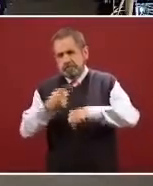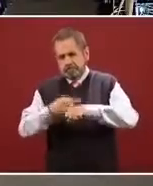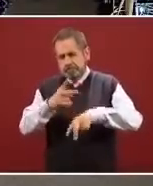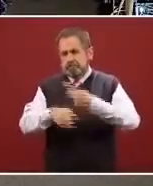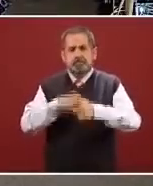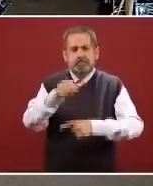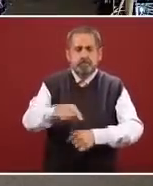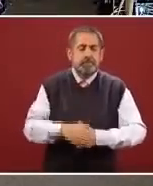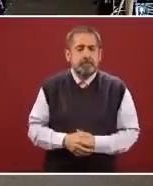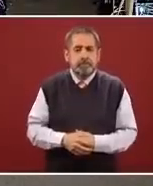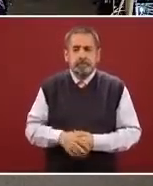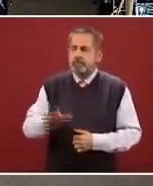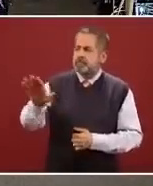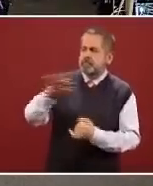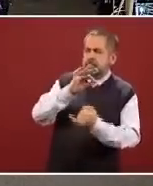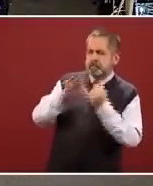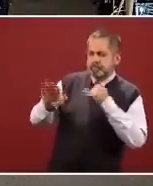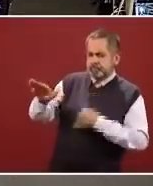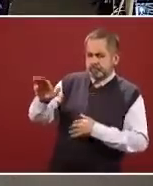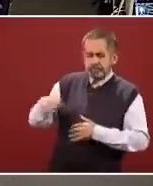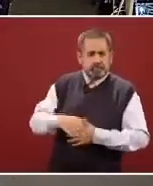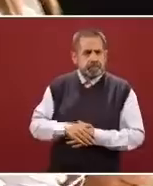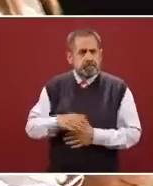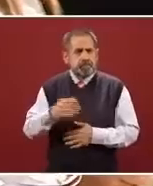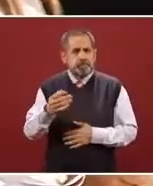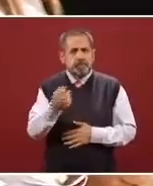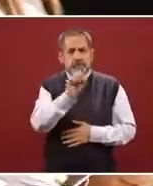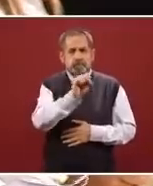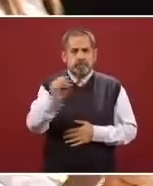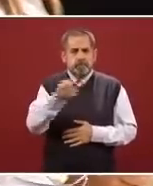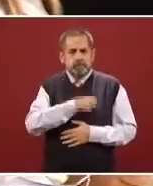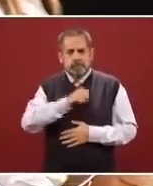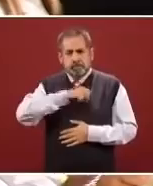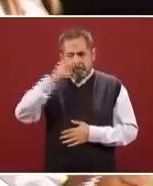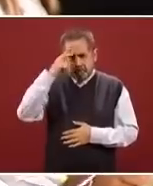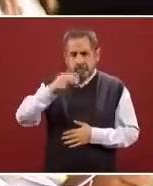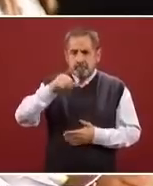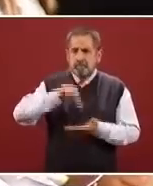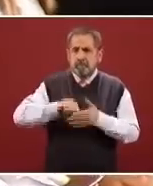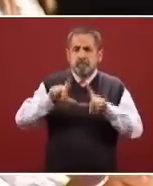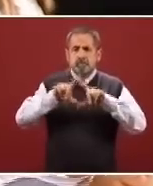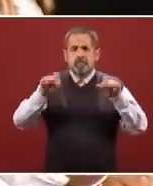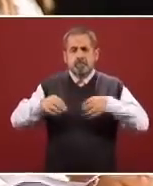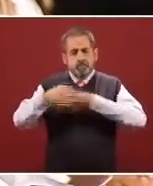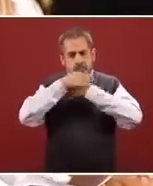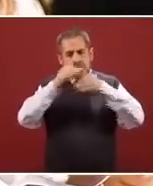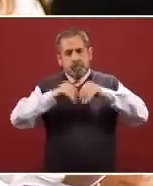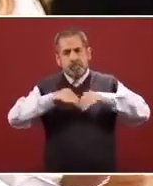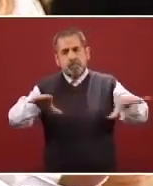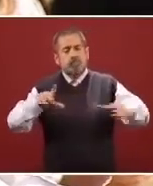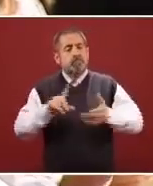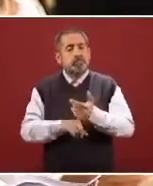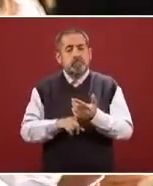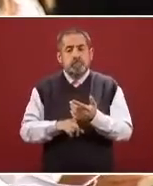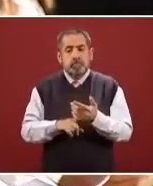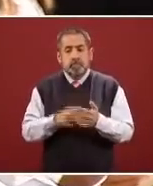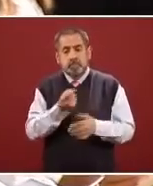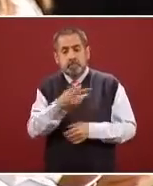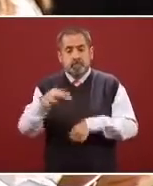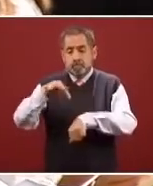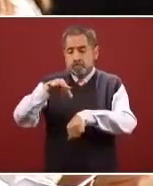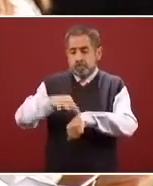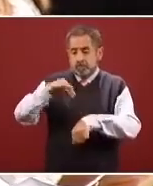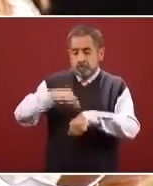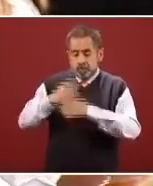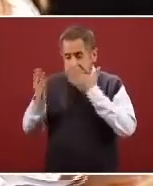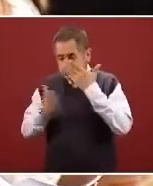último, la Secretaría de Salud de la Ciudad de México hoy emitió un comunicado donde mencionan que los médicos internos de pregrado van a entrar en